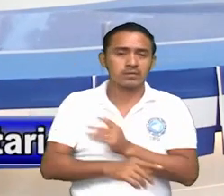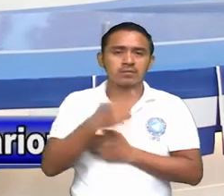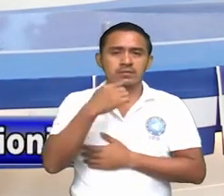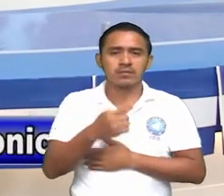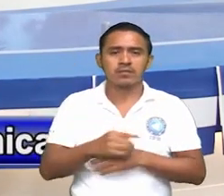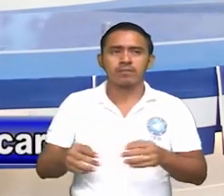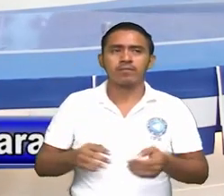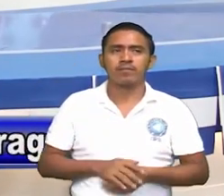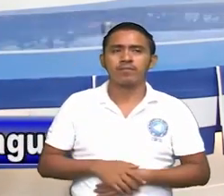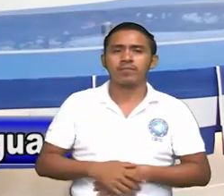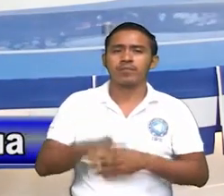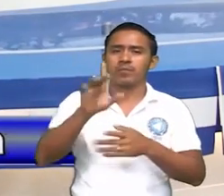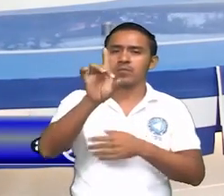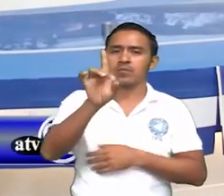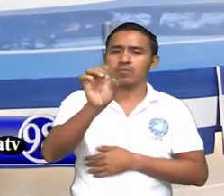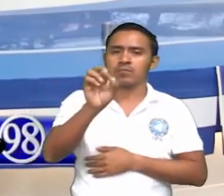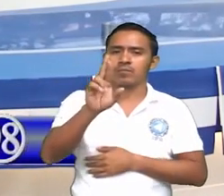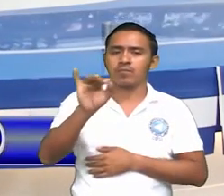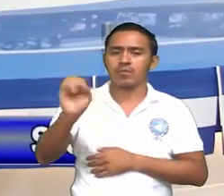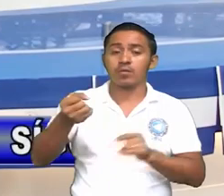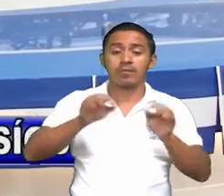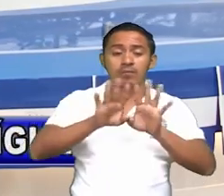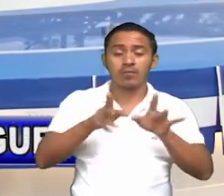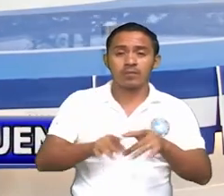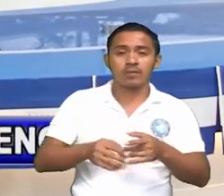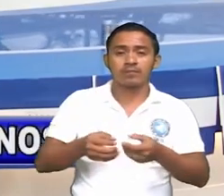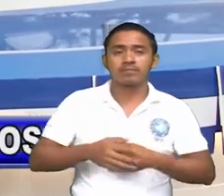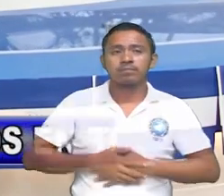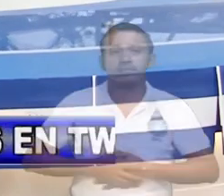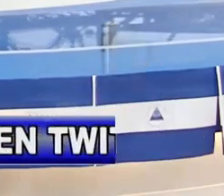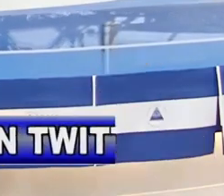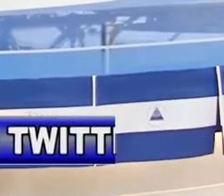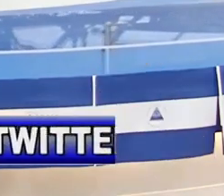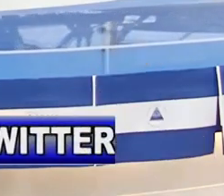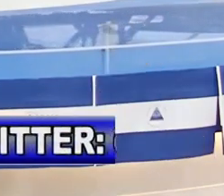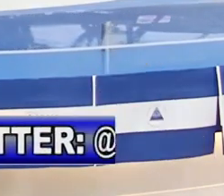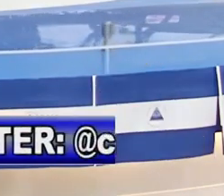la comandante Doris Tijerino. Más información con Liz Escoto.